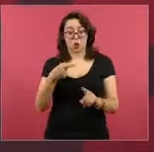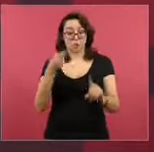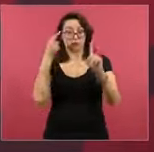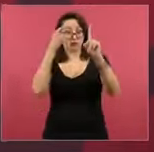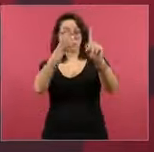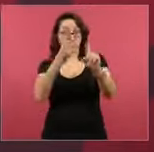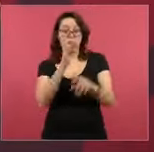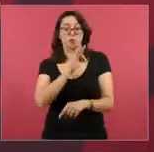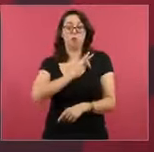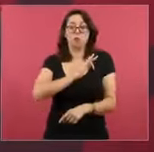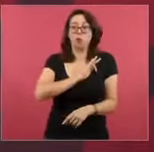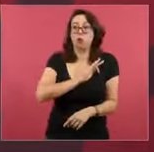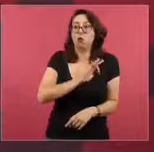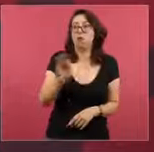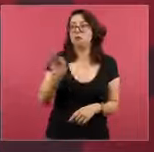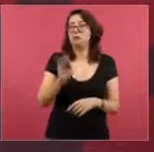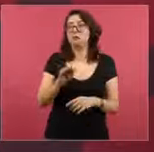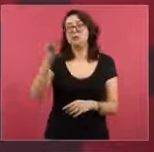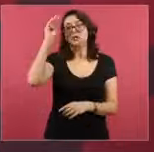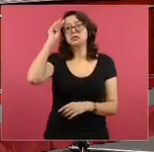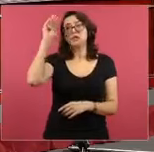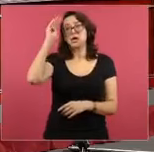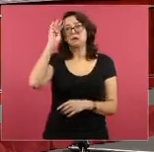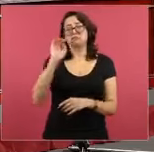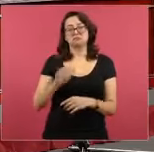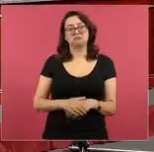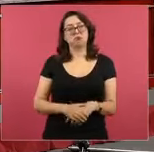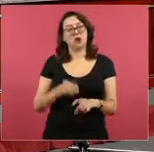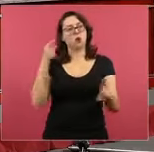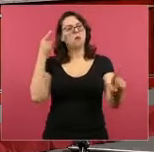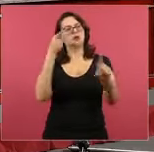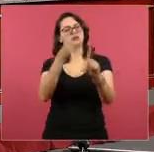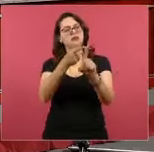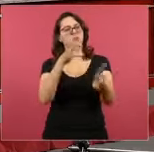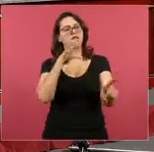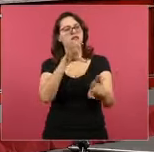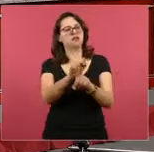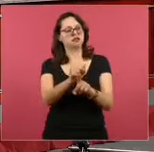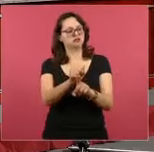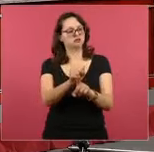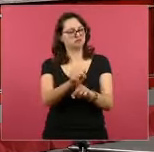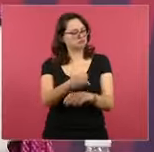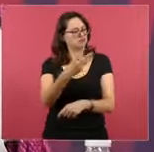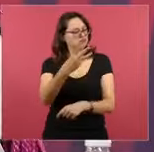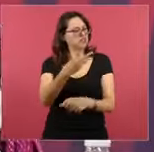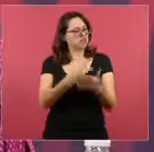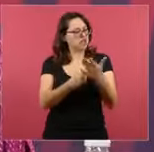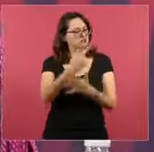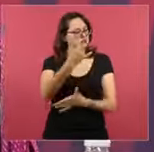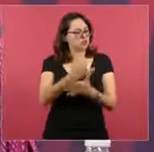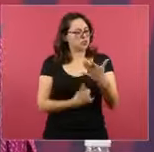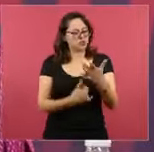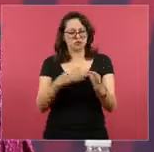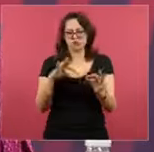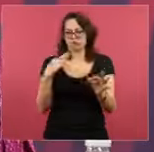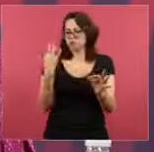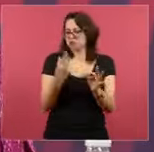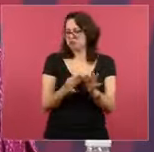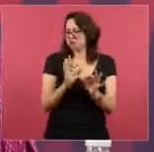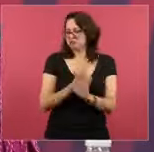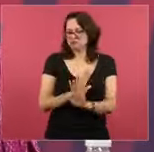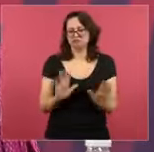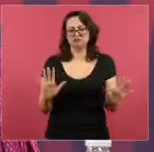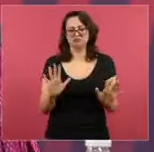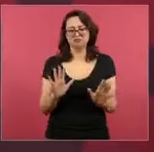debo cumplir con 5 proyectos de aula, con 2 proyectos de escuela, con 3 proyectos comunitarios? No es un asunto